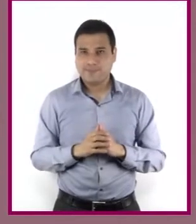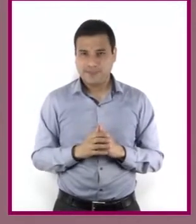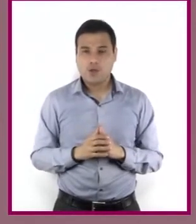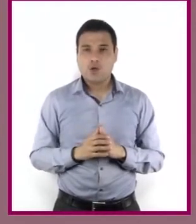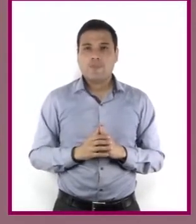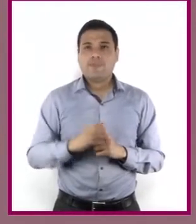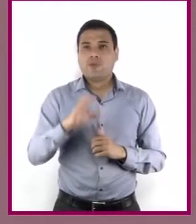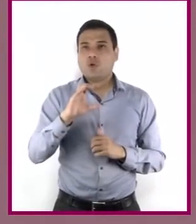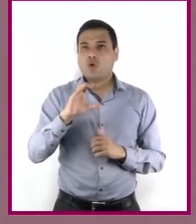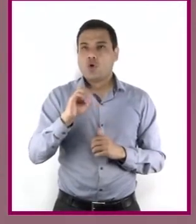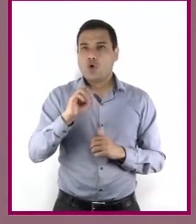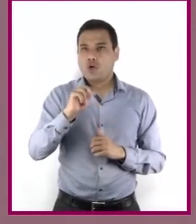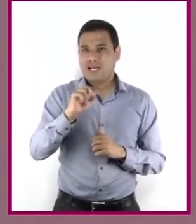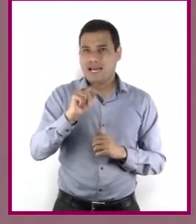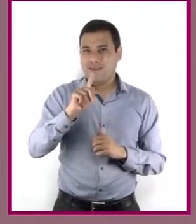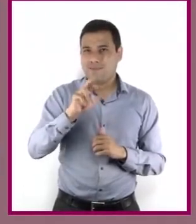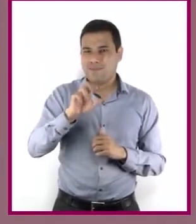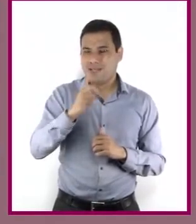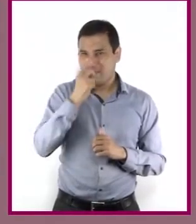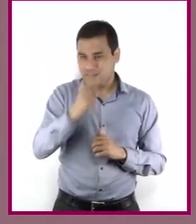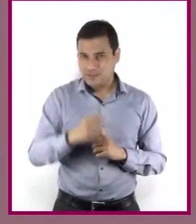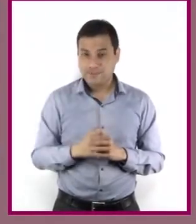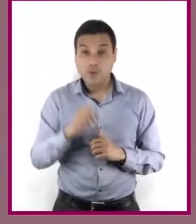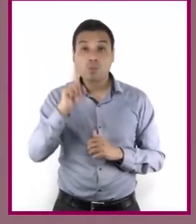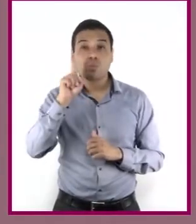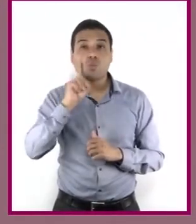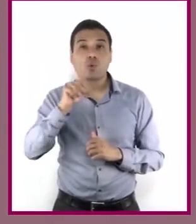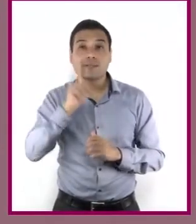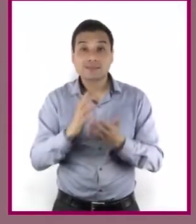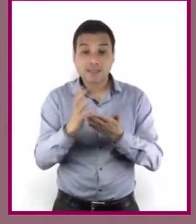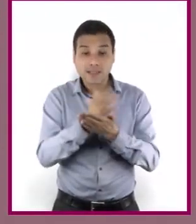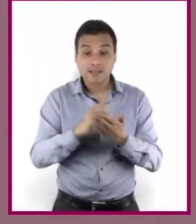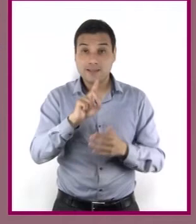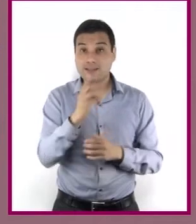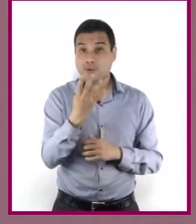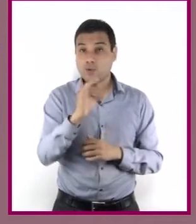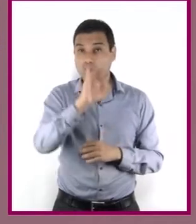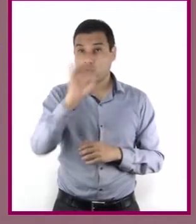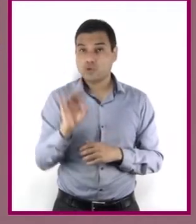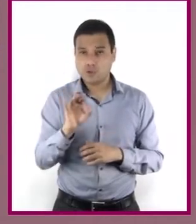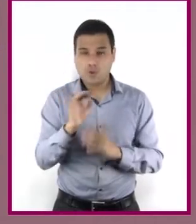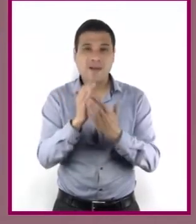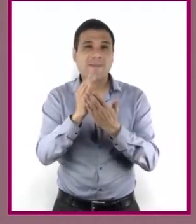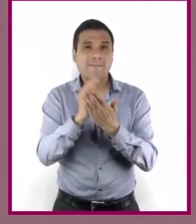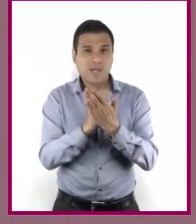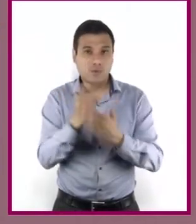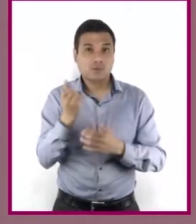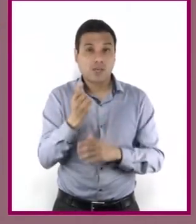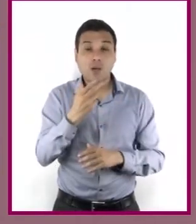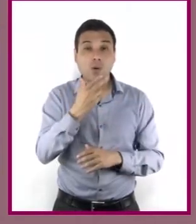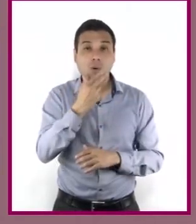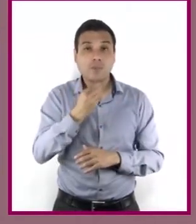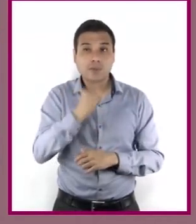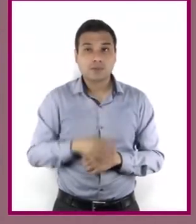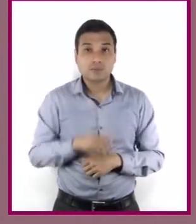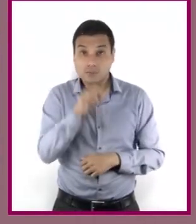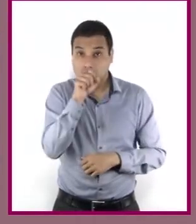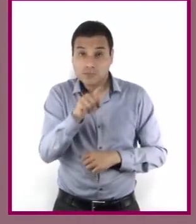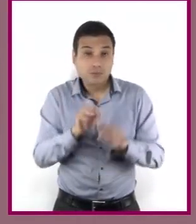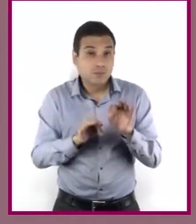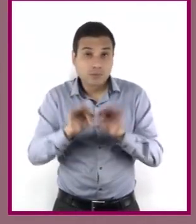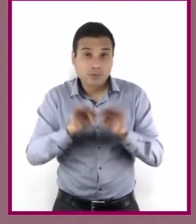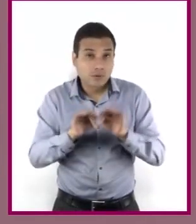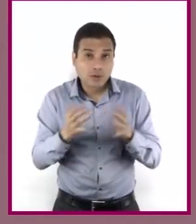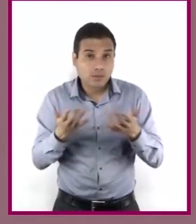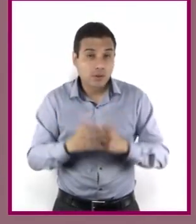la Discriminación, CONAPRED, las mujeres ganan 34% menos que los hombres por hacer el mismo trabajo